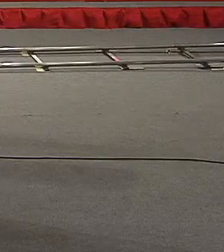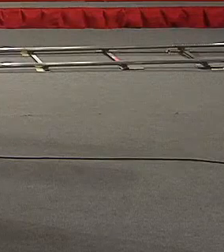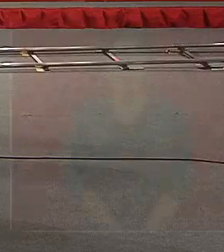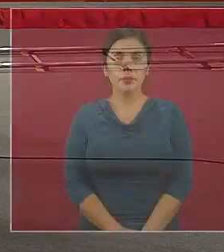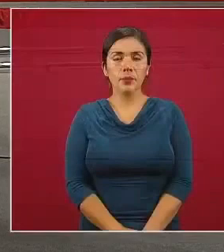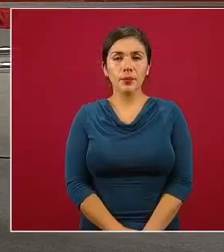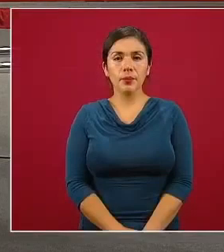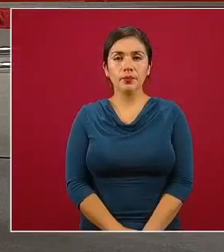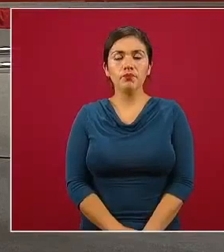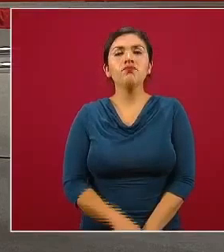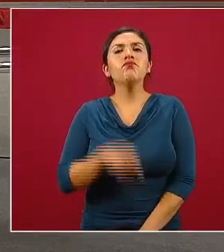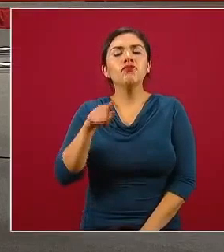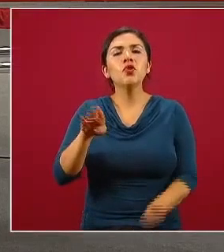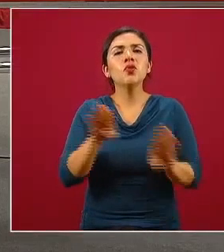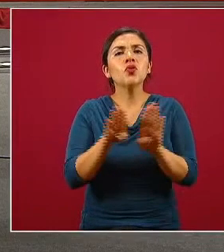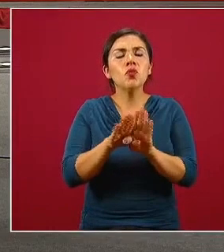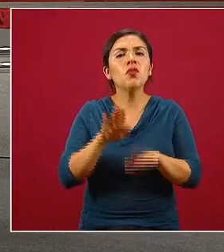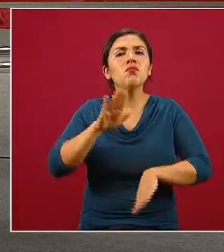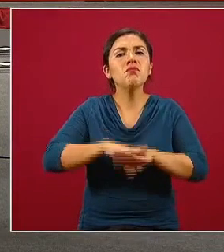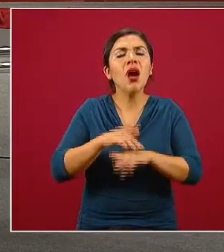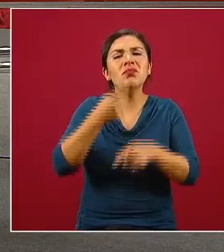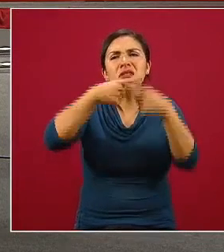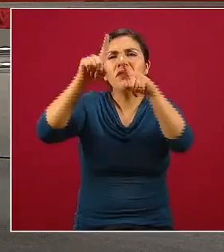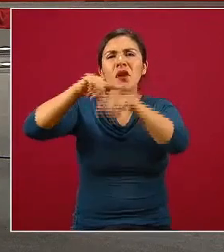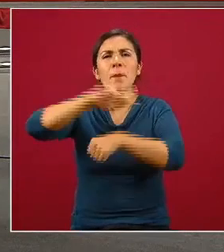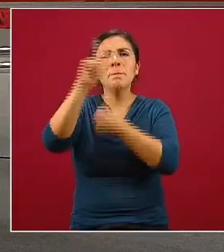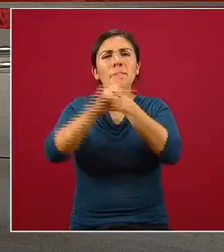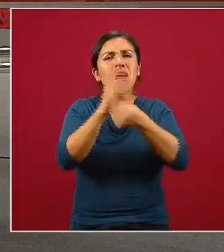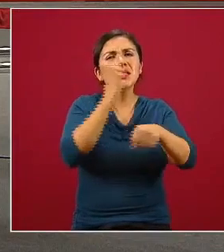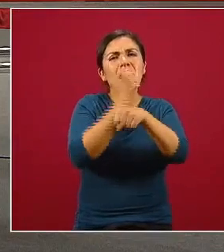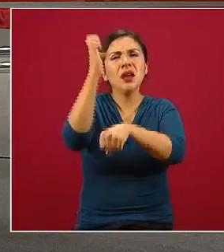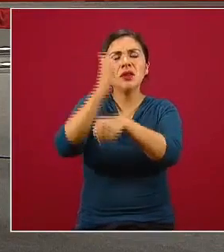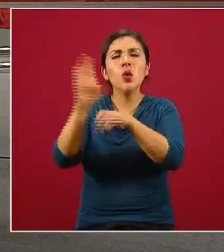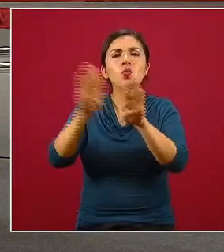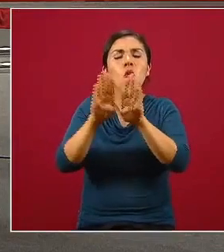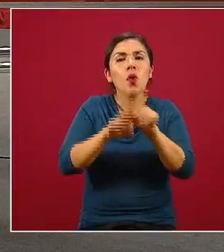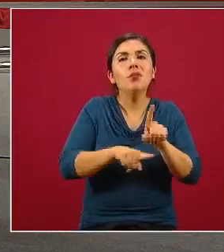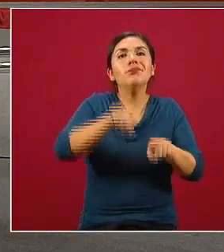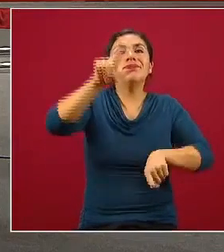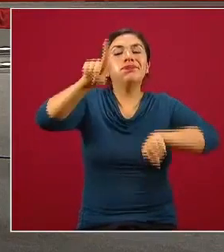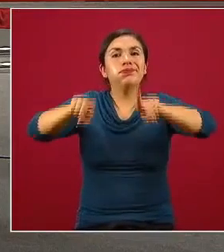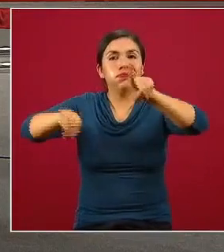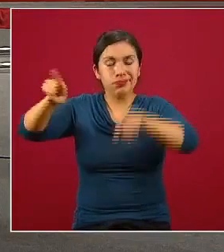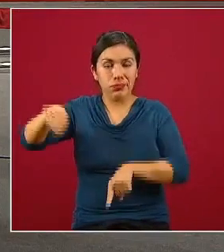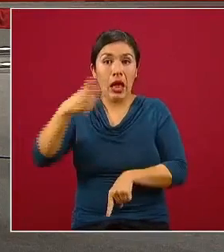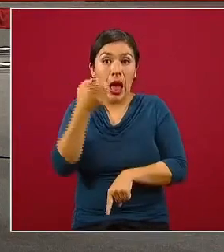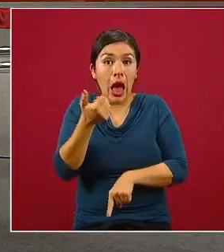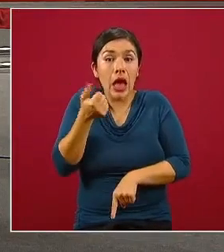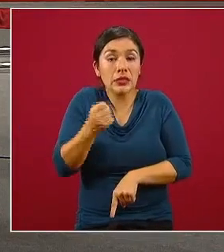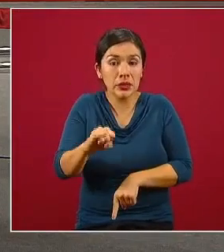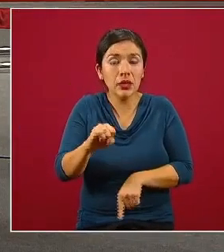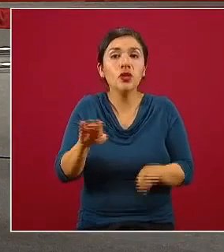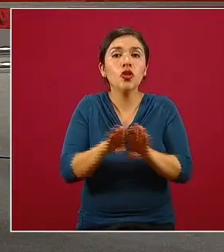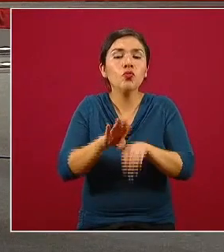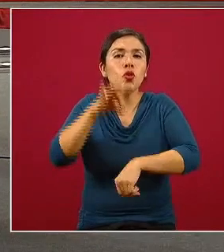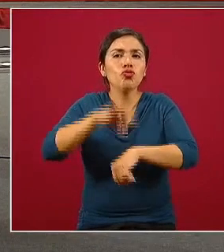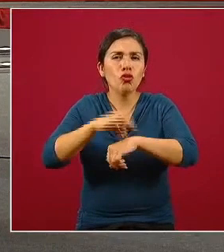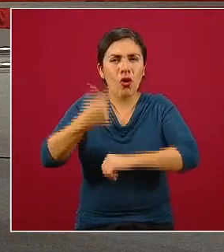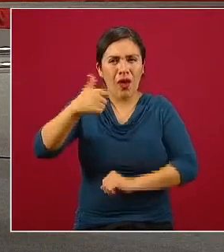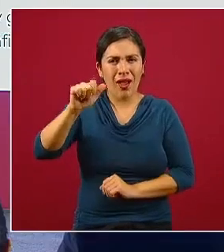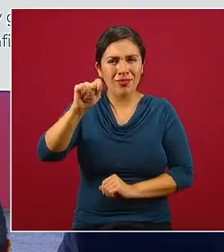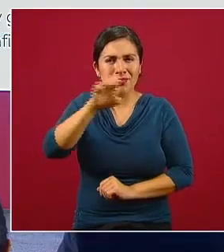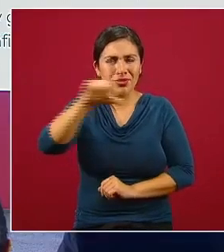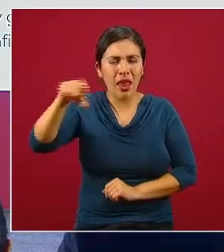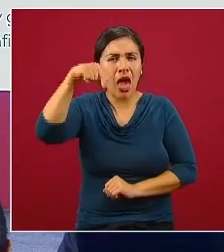diferentes regiones del país. Fue así que a partir de algunos de los modelos que les vamos a mostrar y que el doctor Hugo López-Gatell ha estado